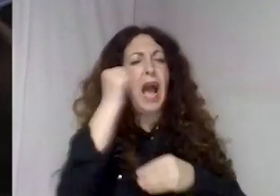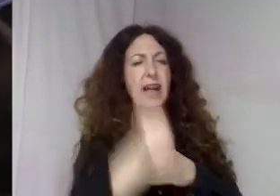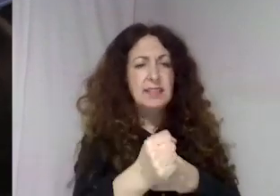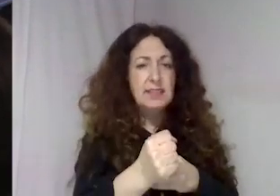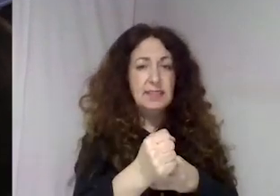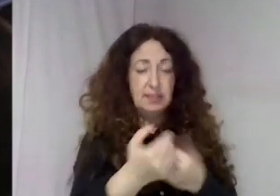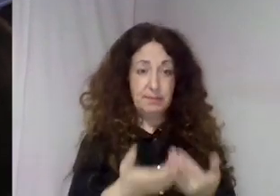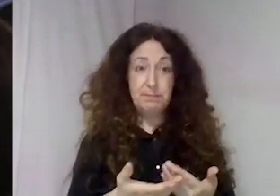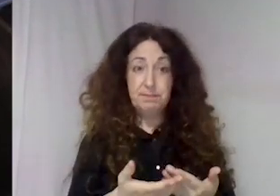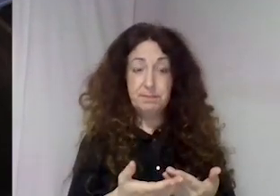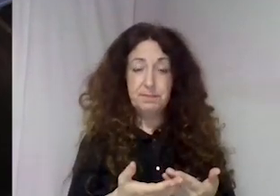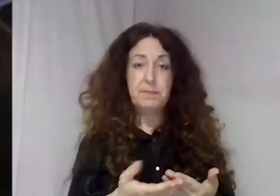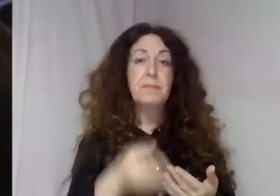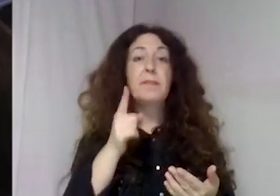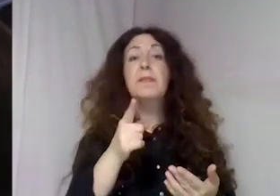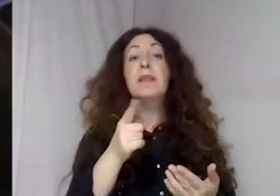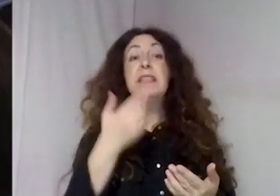qué hace no ser un asesino.